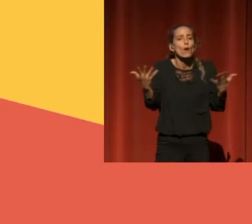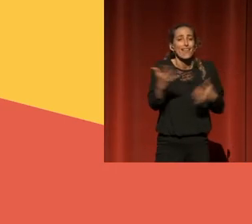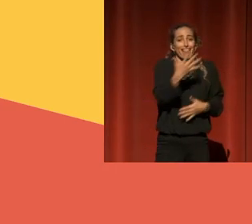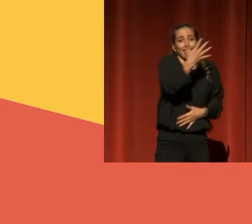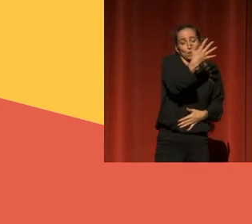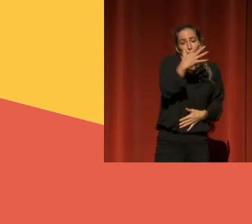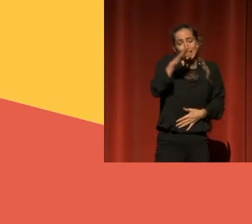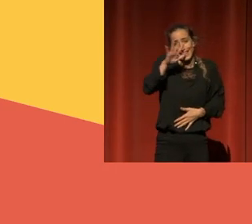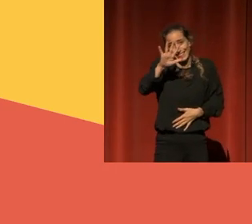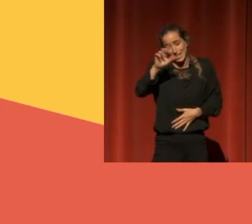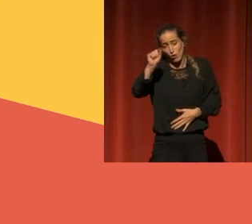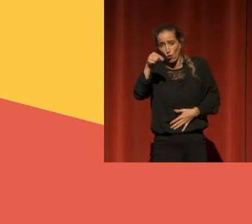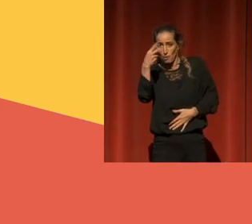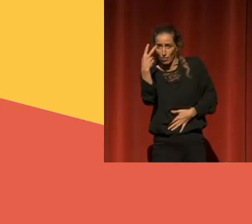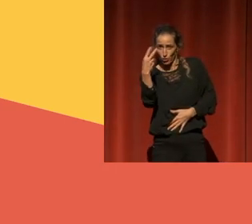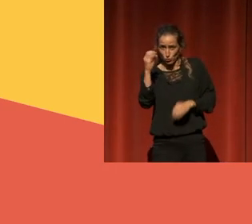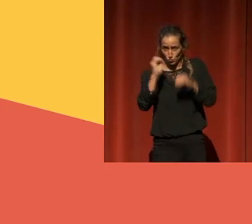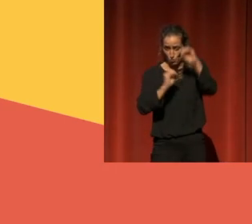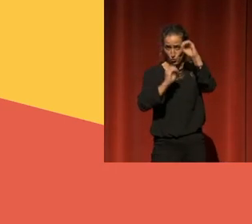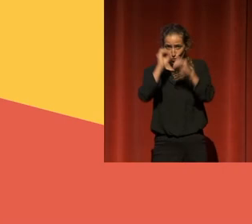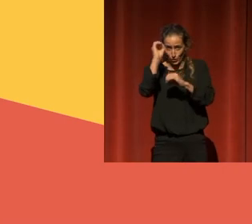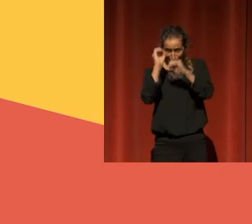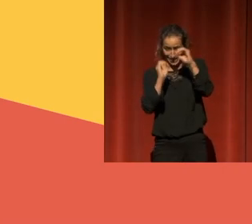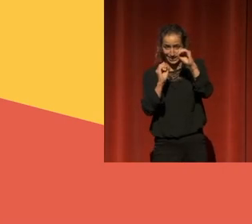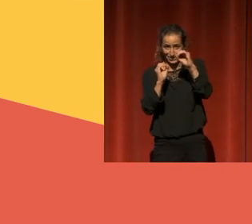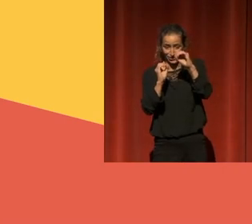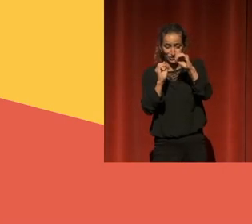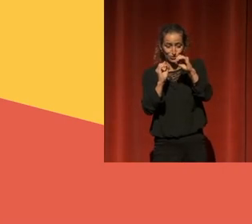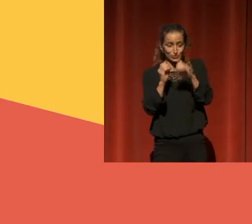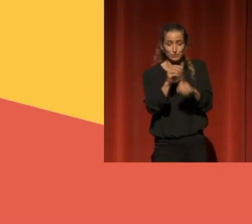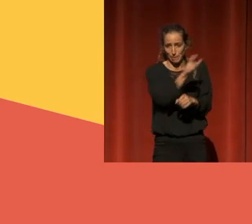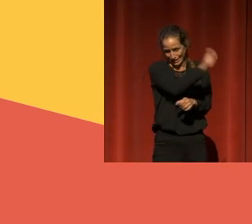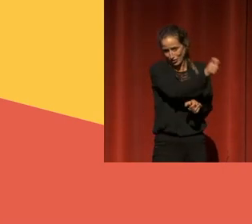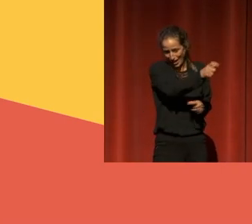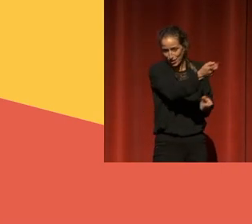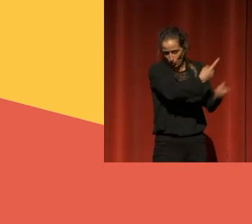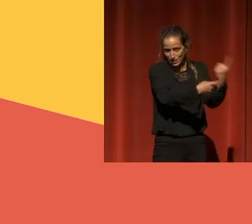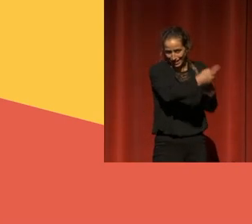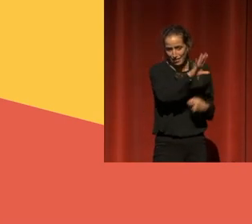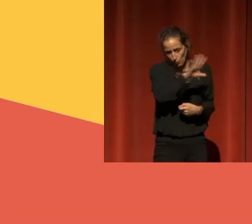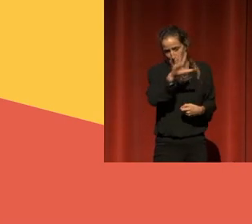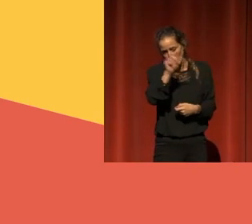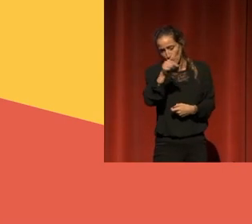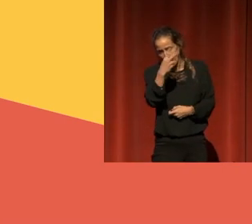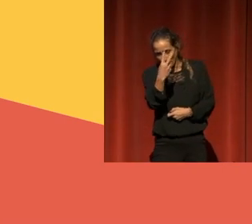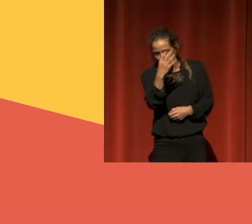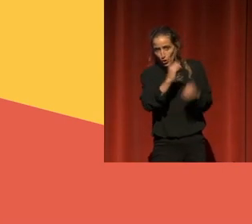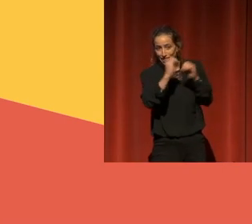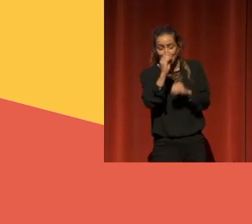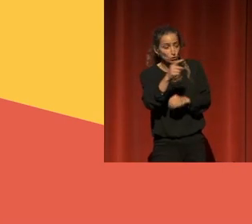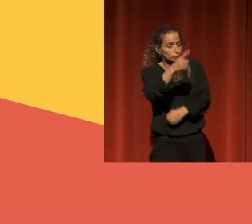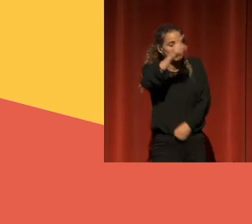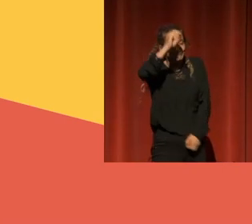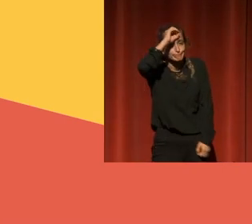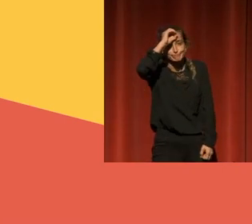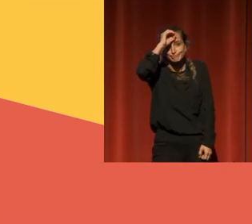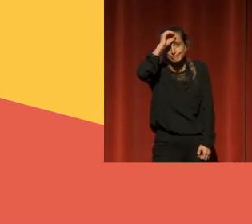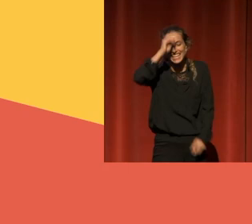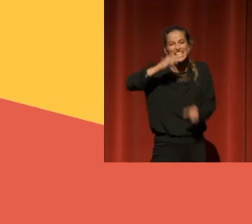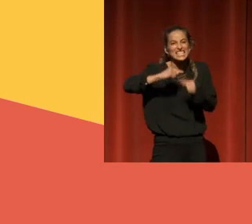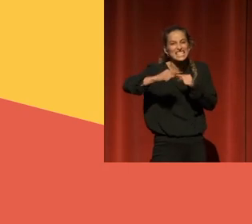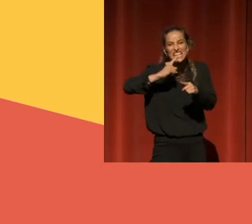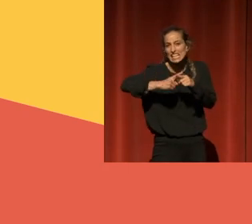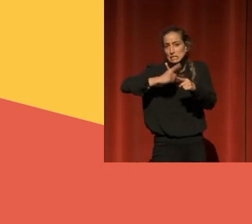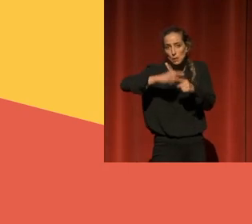55,2 por de los de los encuestados no sabe que es el sexam por lo